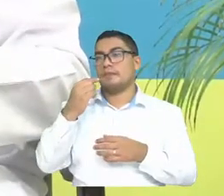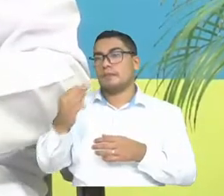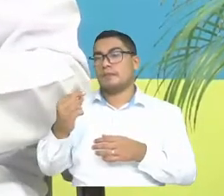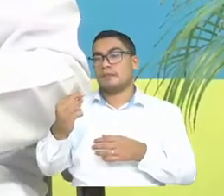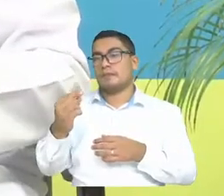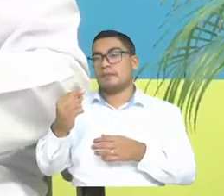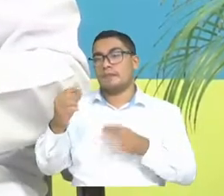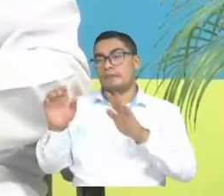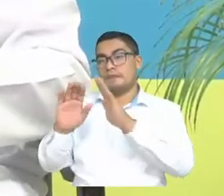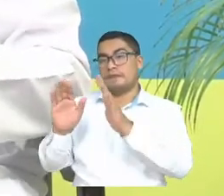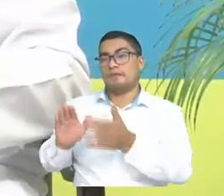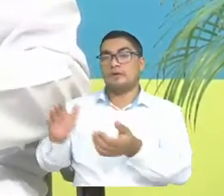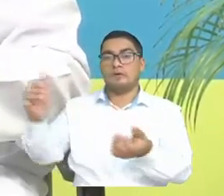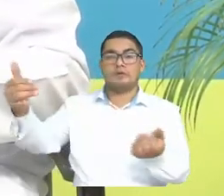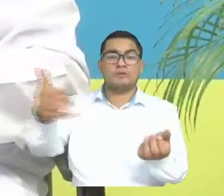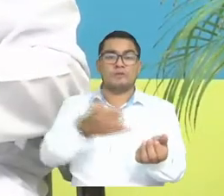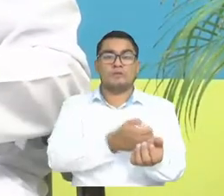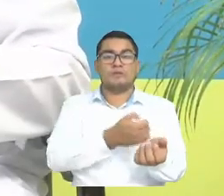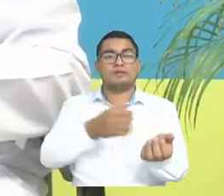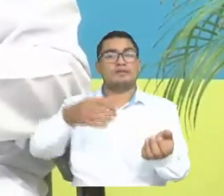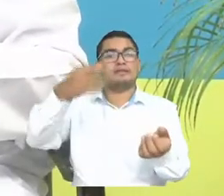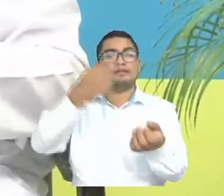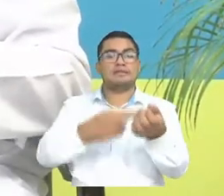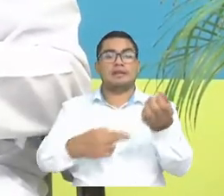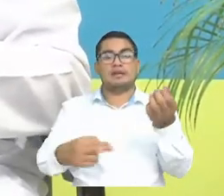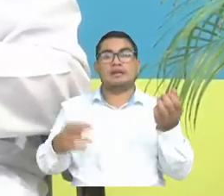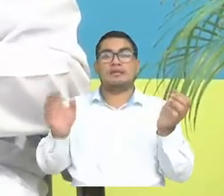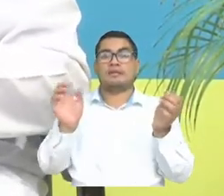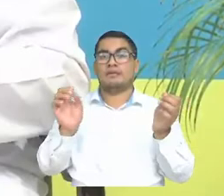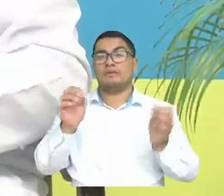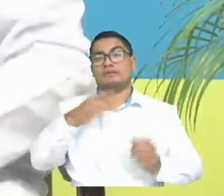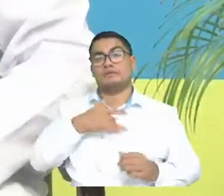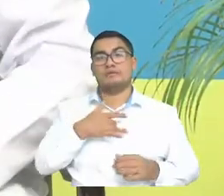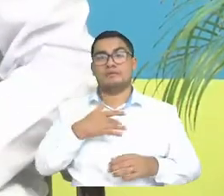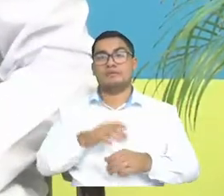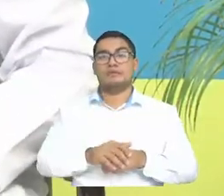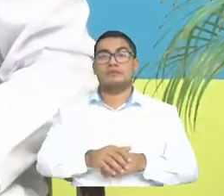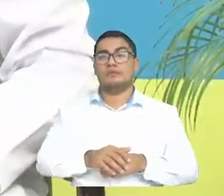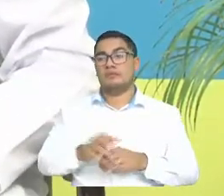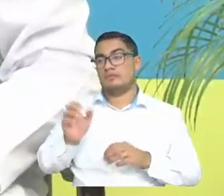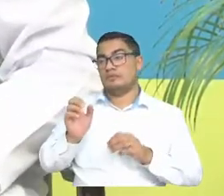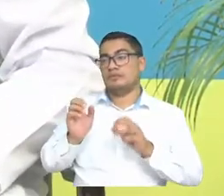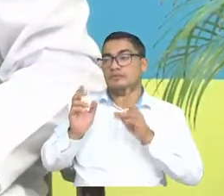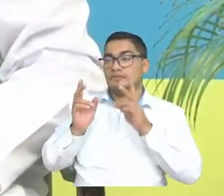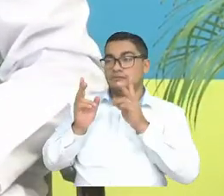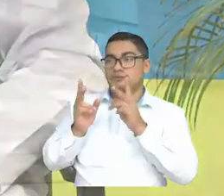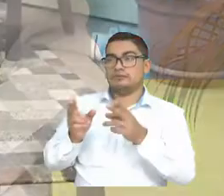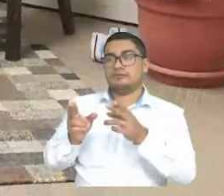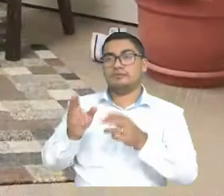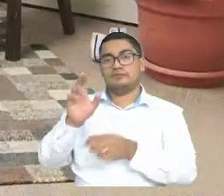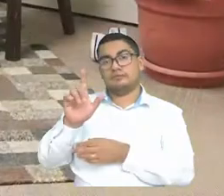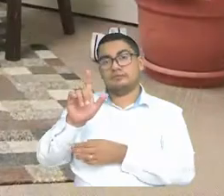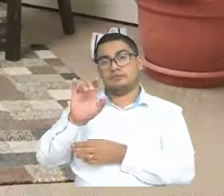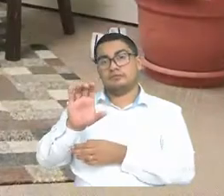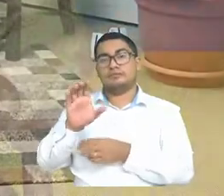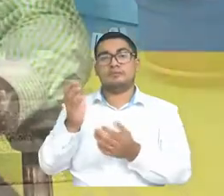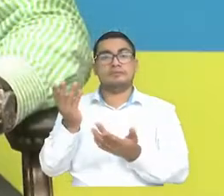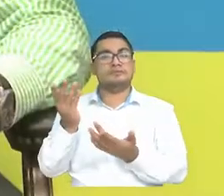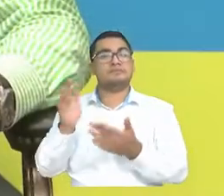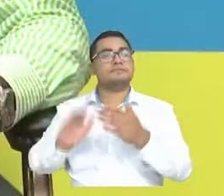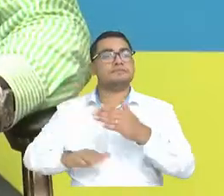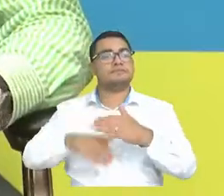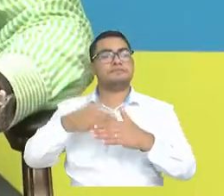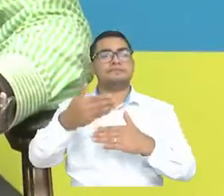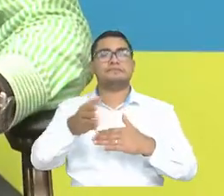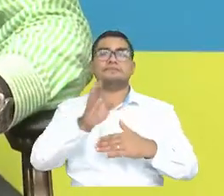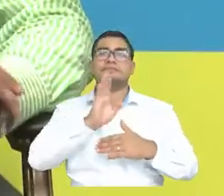a la paciente o no se transfunde por la pérdida de sangre que tuvo. Okay. Vamos a hacer una pausa, licenciada. Cuando regresemos vamos a